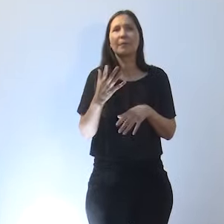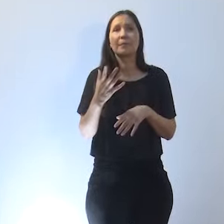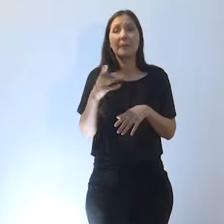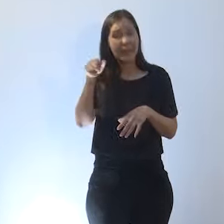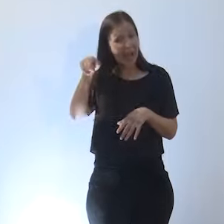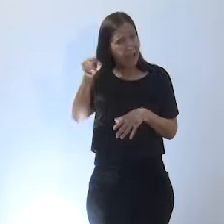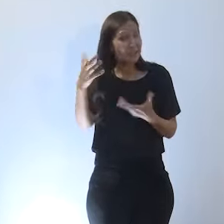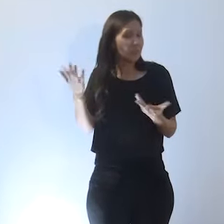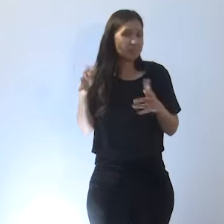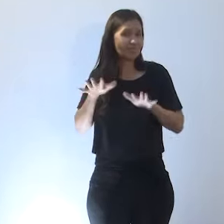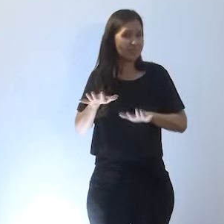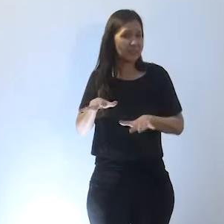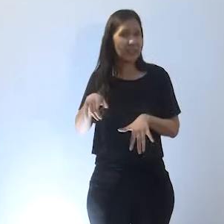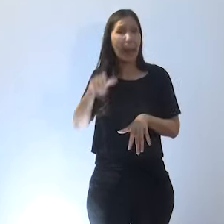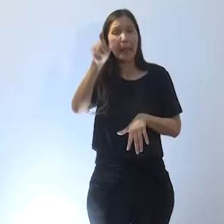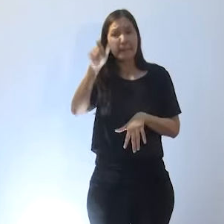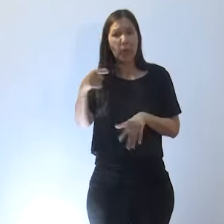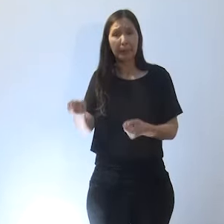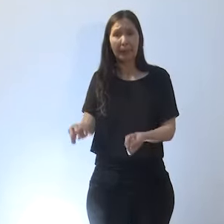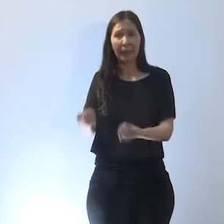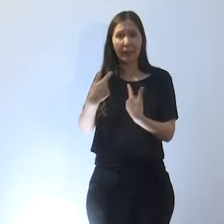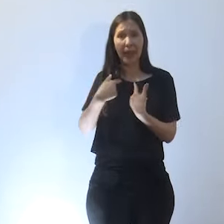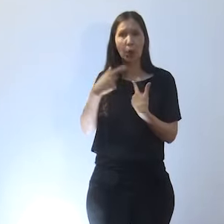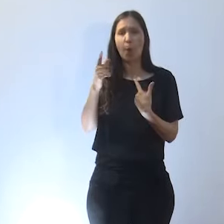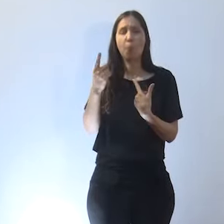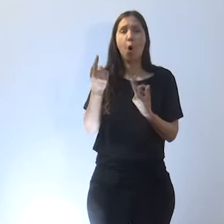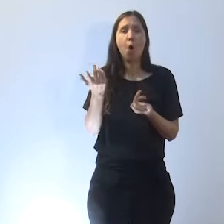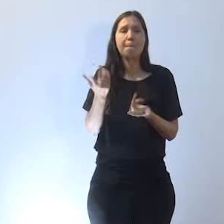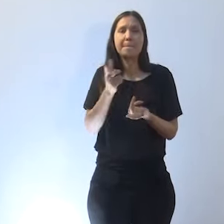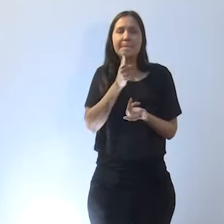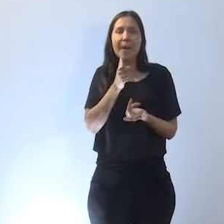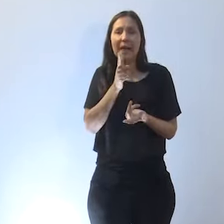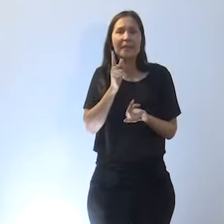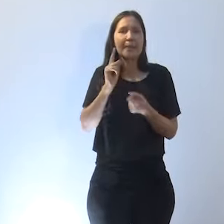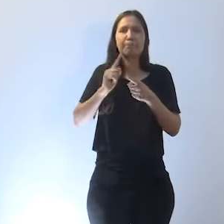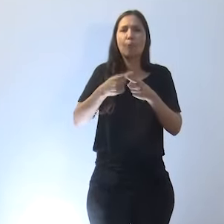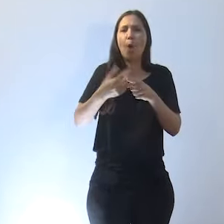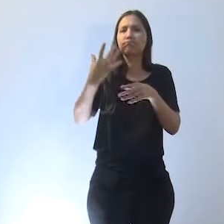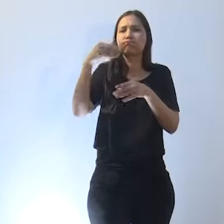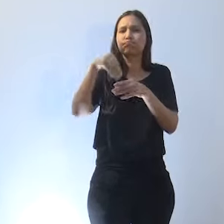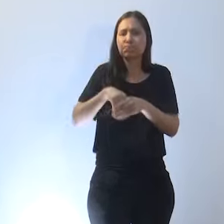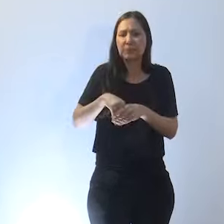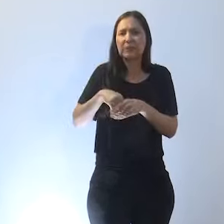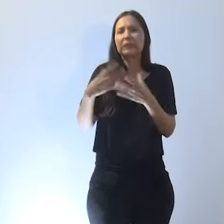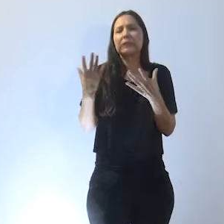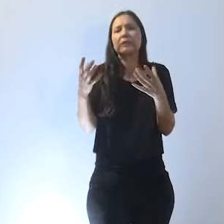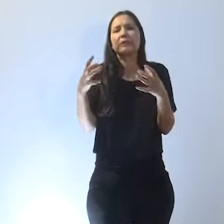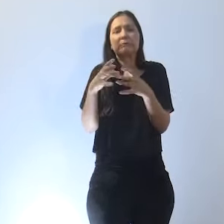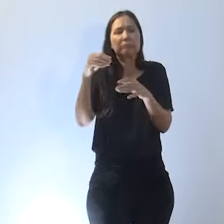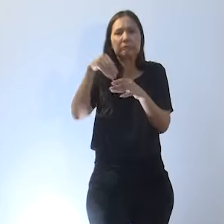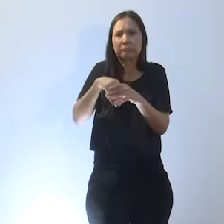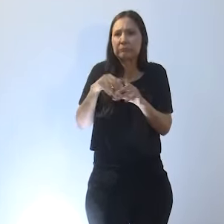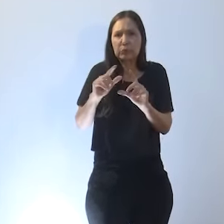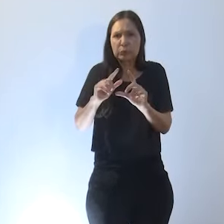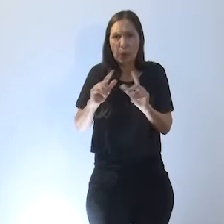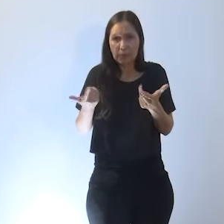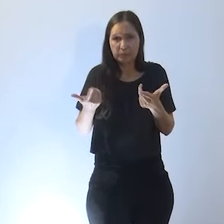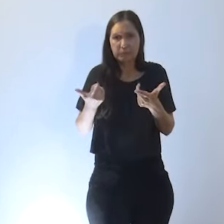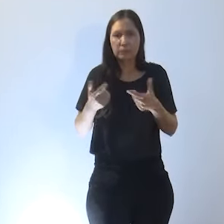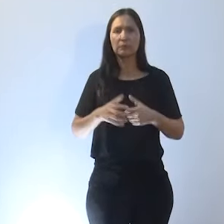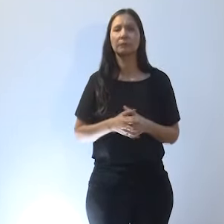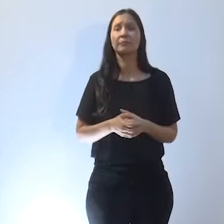sea la gente recibe algo sin ningún grado de politización sin ningún tipo de politización no es que se cambió un